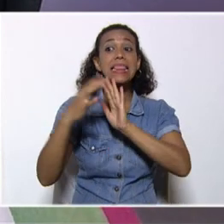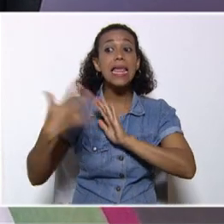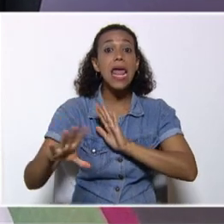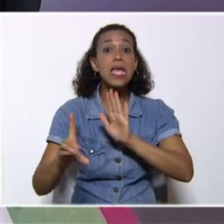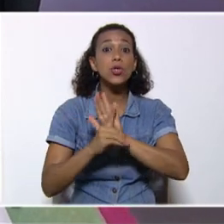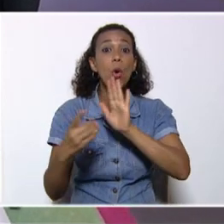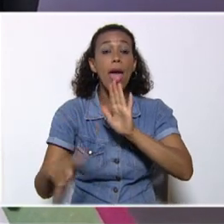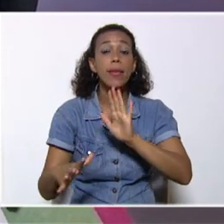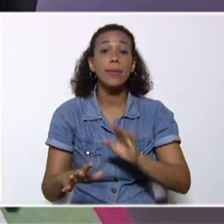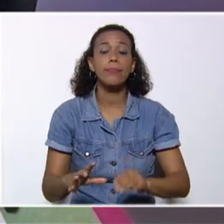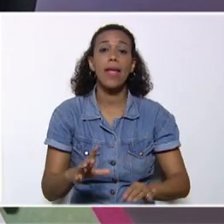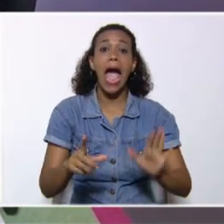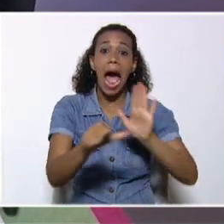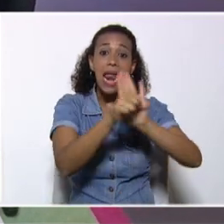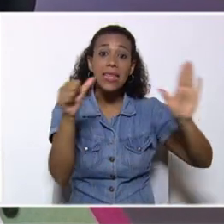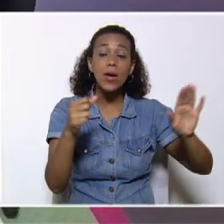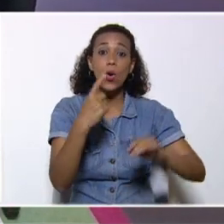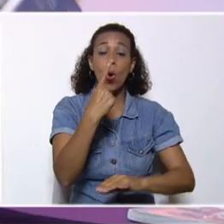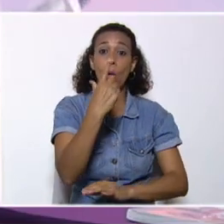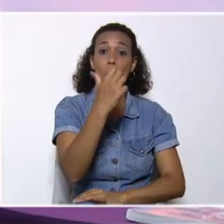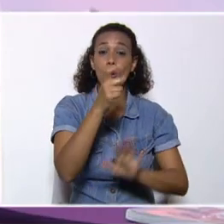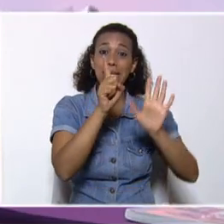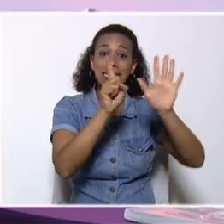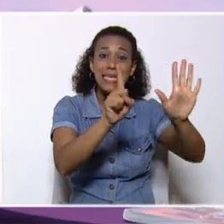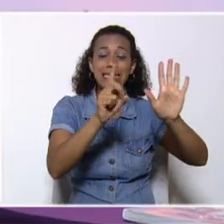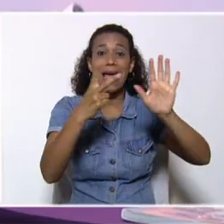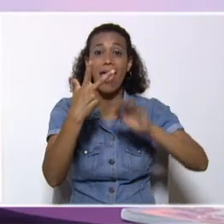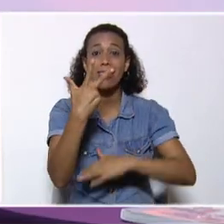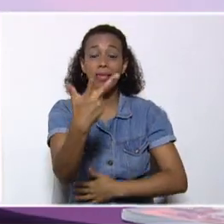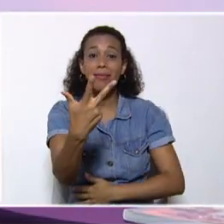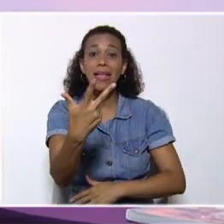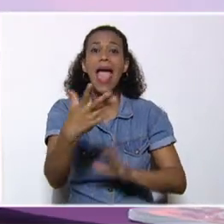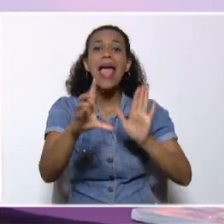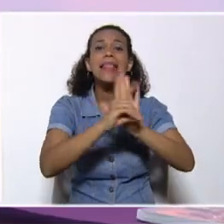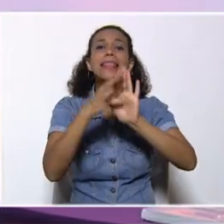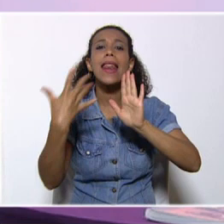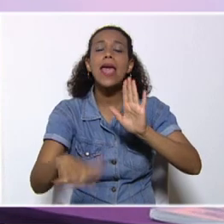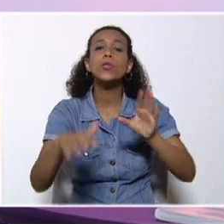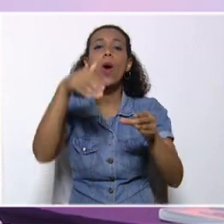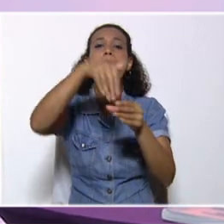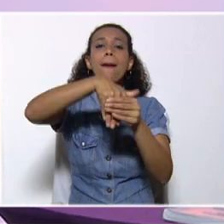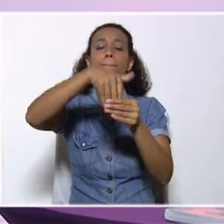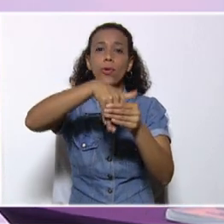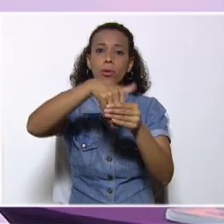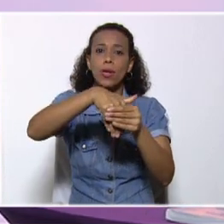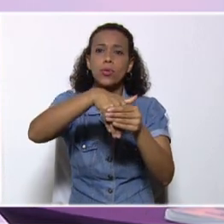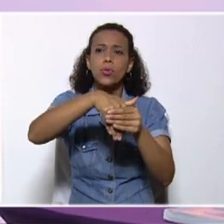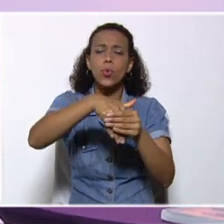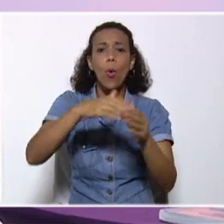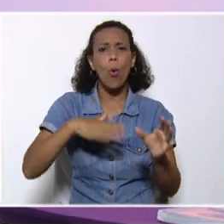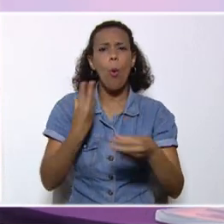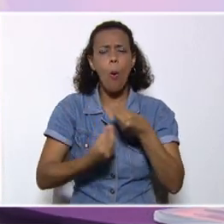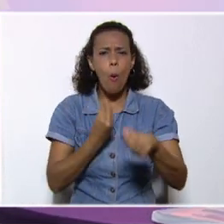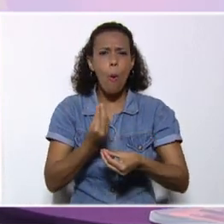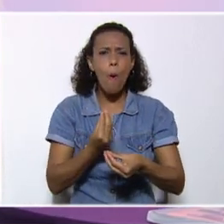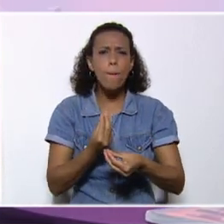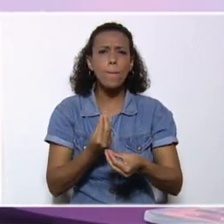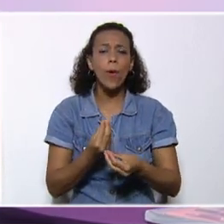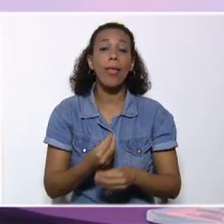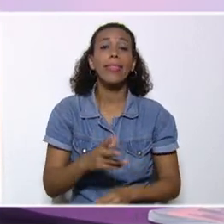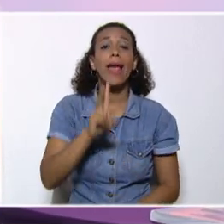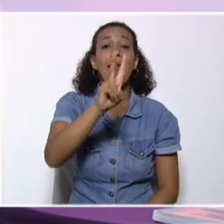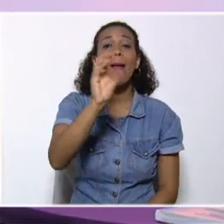este caso en el artículo 63 nos habla de nuestro derecho al sufragio que ejercemos por medio